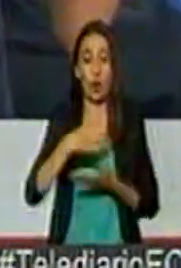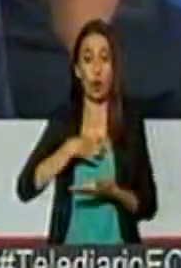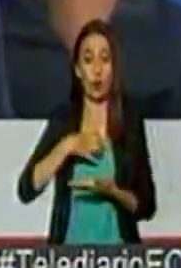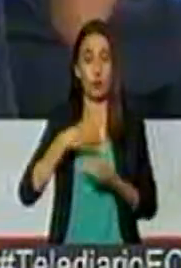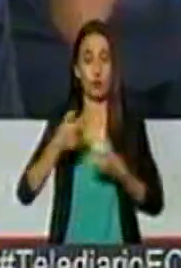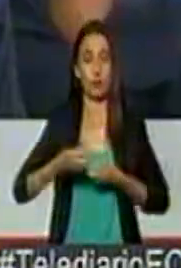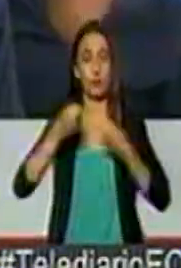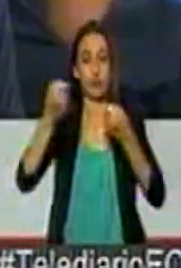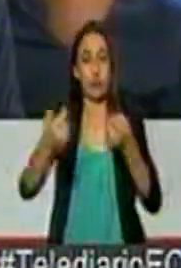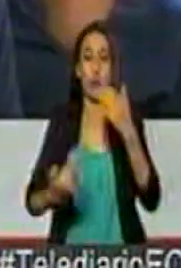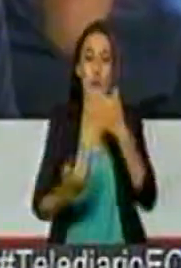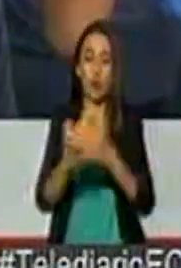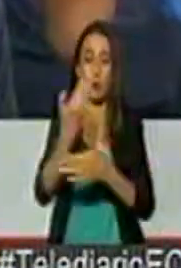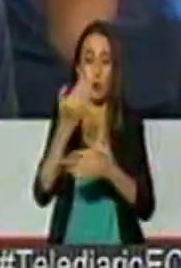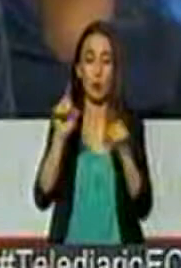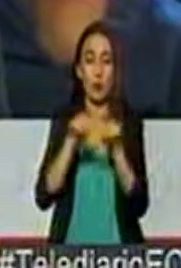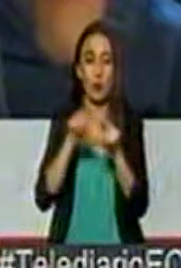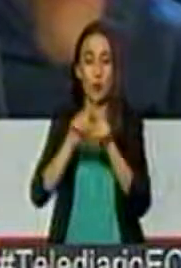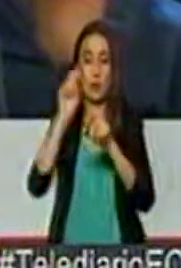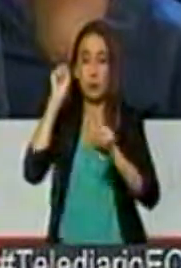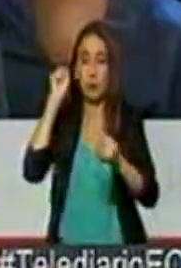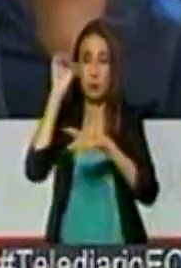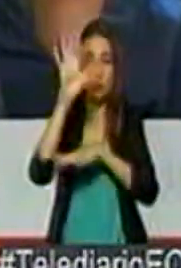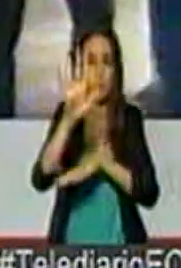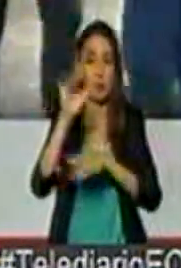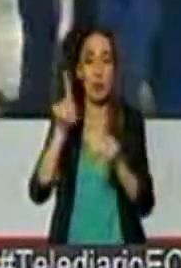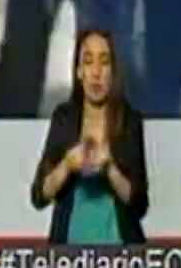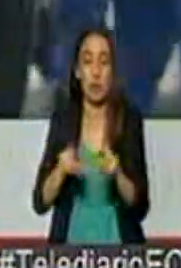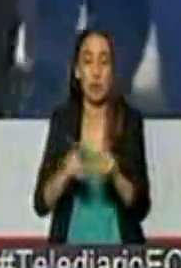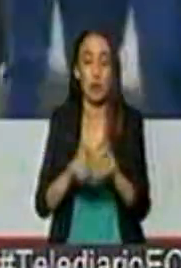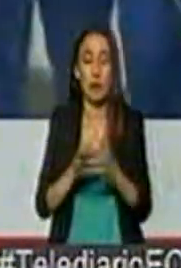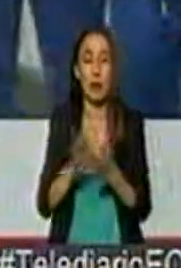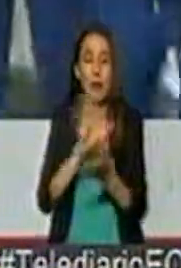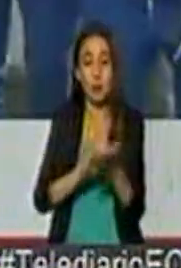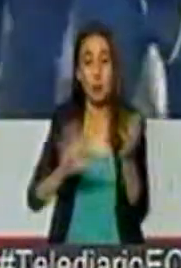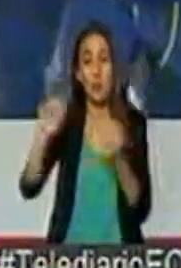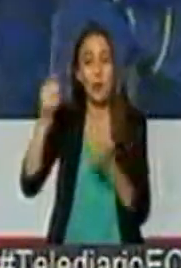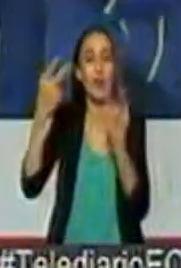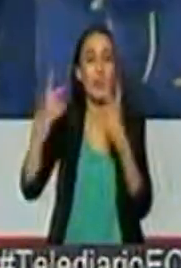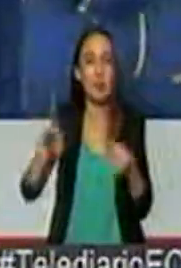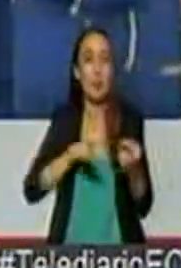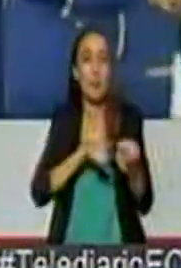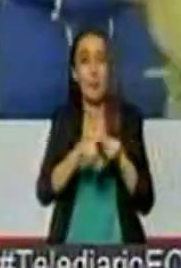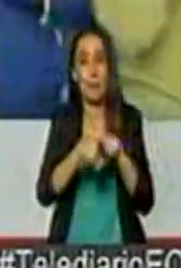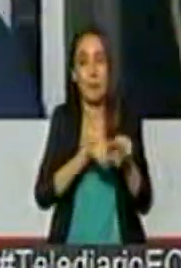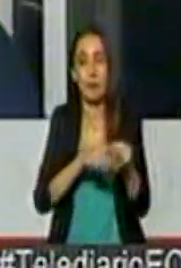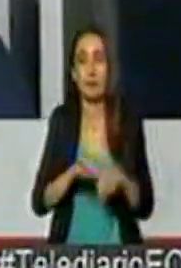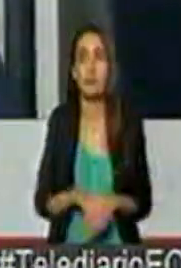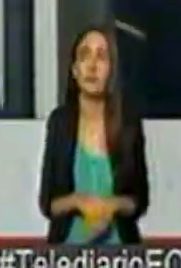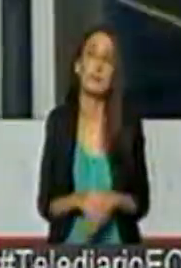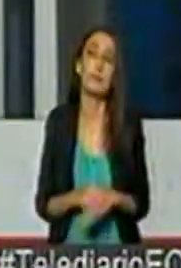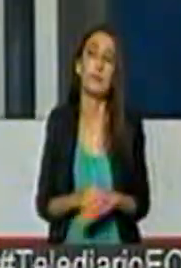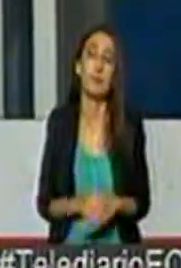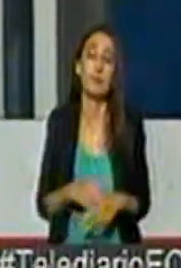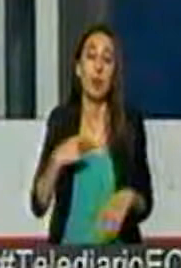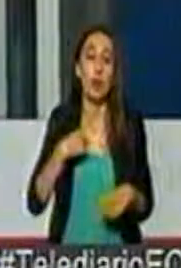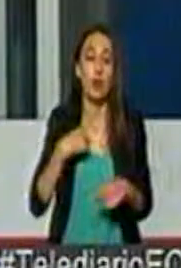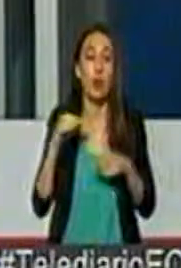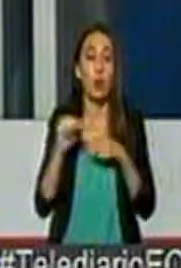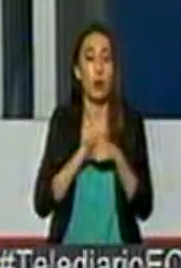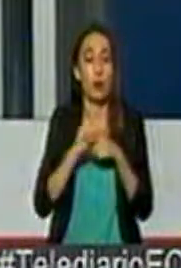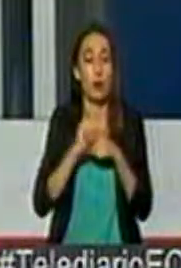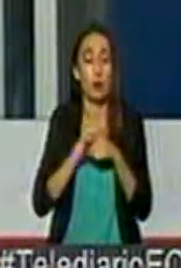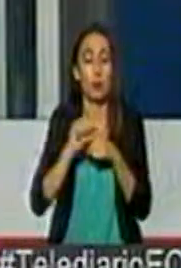nueva marca para Panamericana en el lanzamiento de bala. Se enfrentó a su hermana y una representante de México. En mi preparación